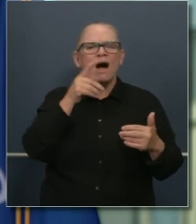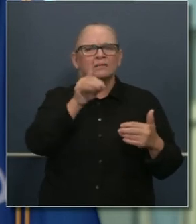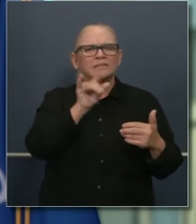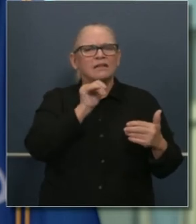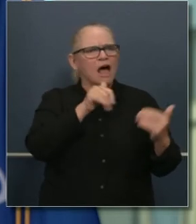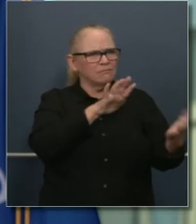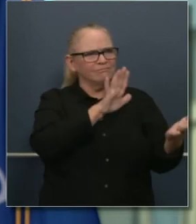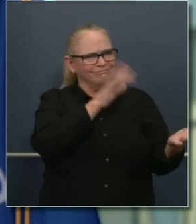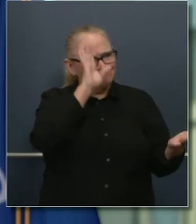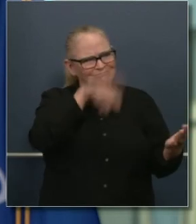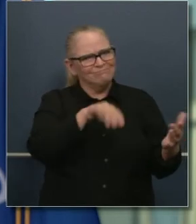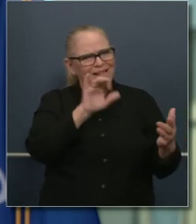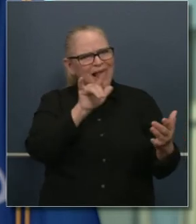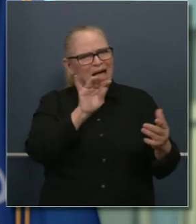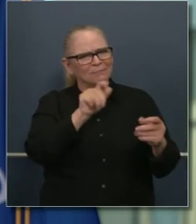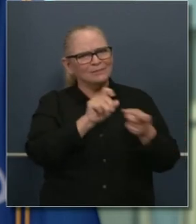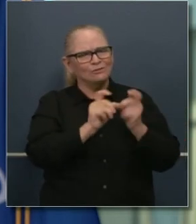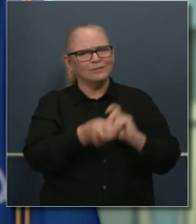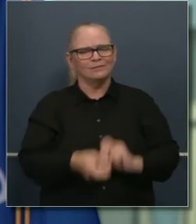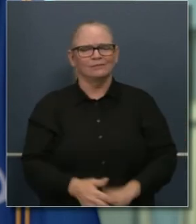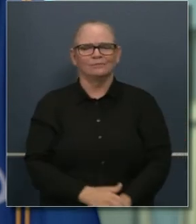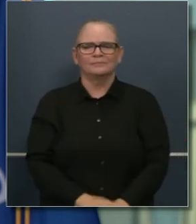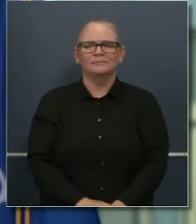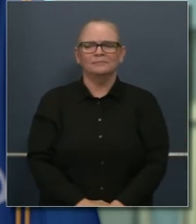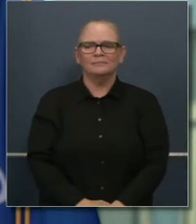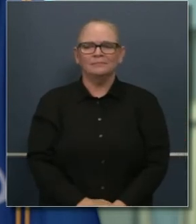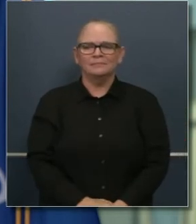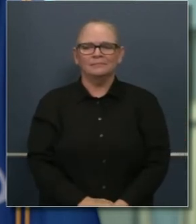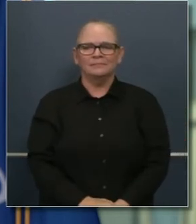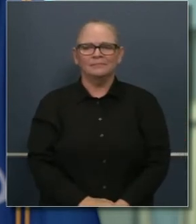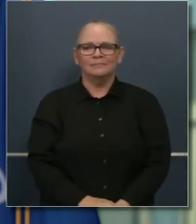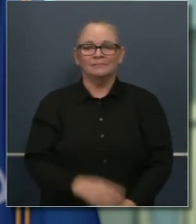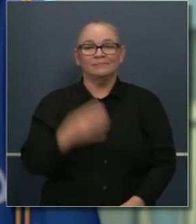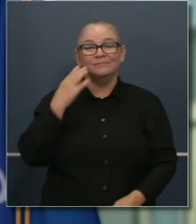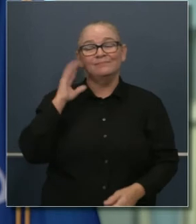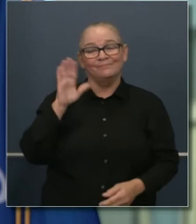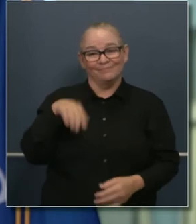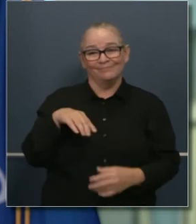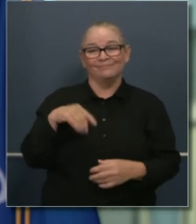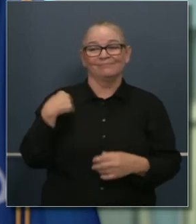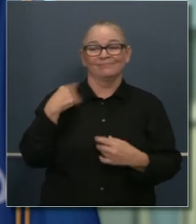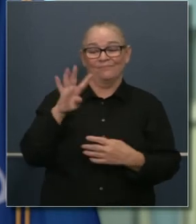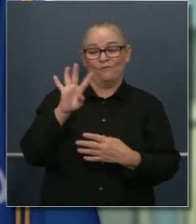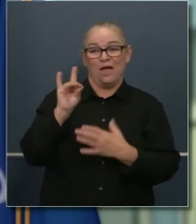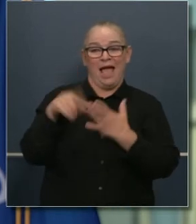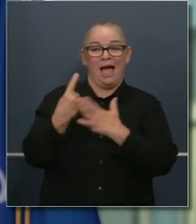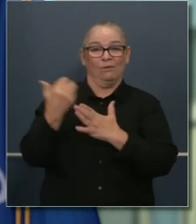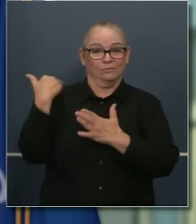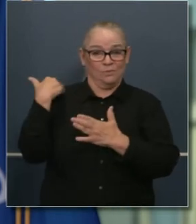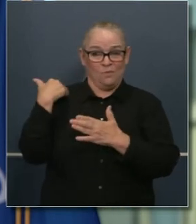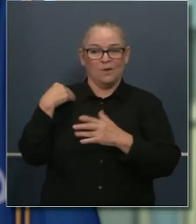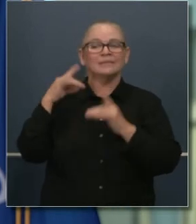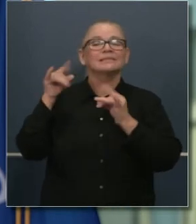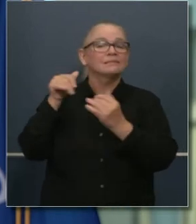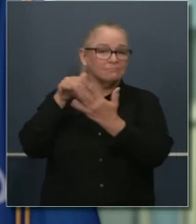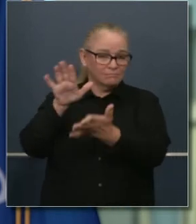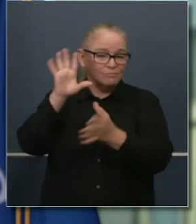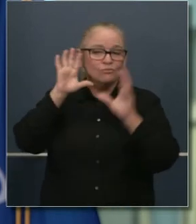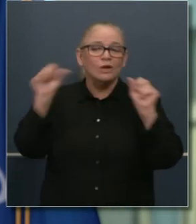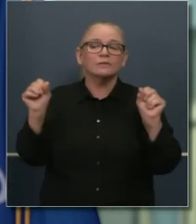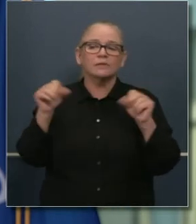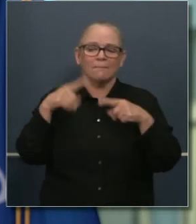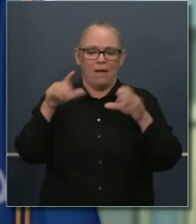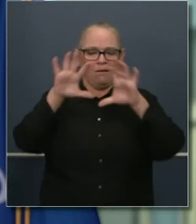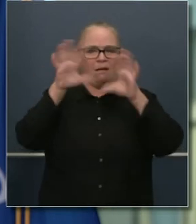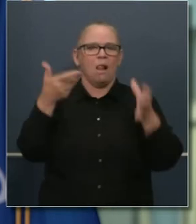cuanto al cambio climático yo he confrontado directamente al presidente hace 48 8 horas en cuanto al cambio climático